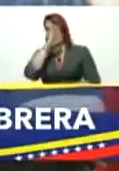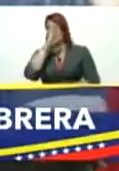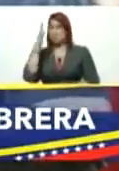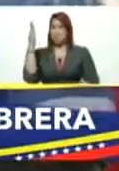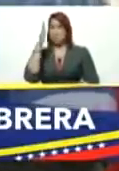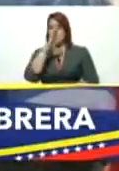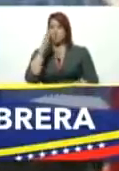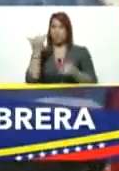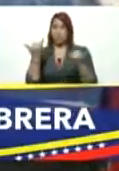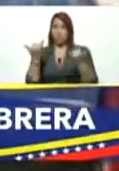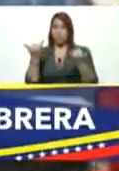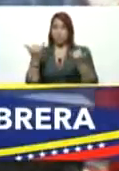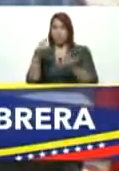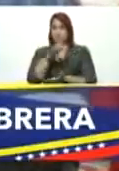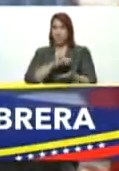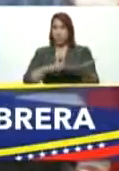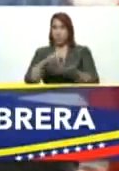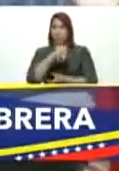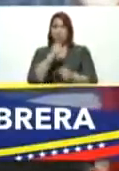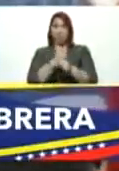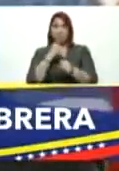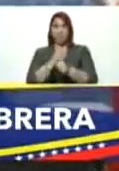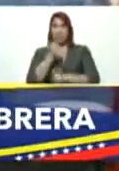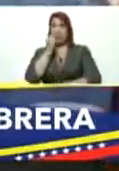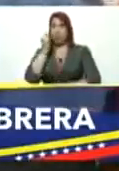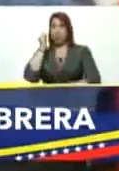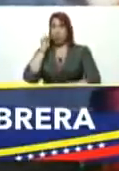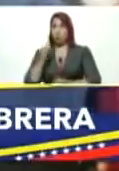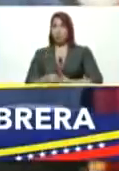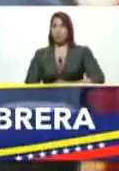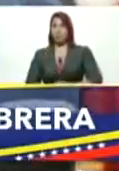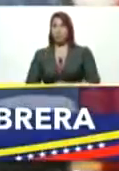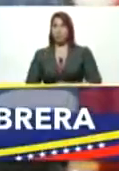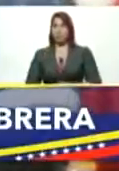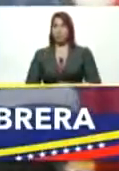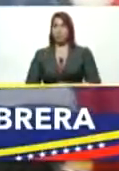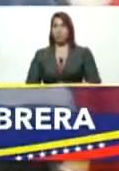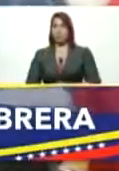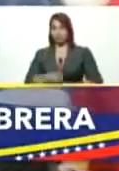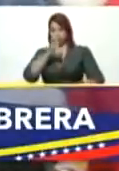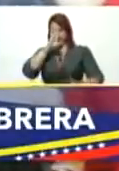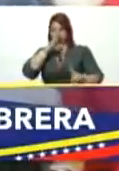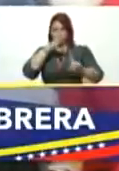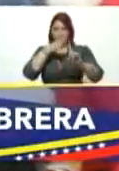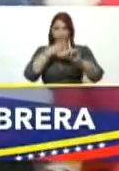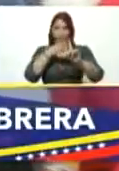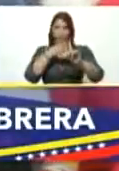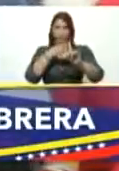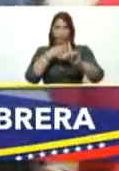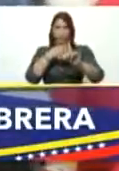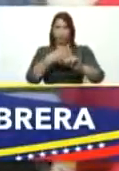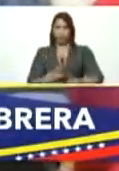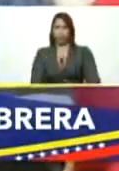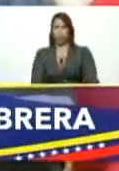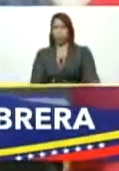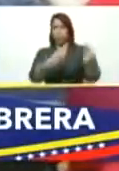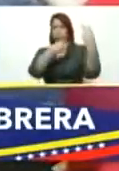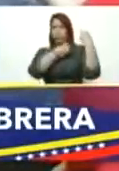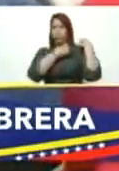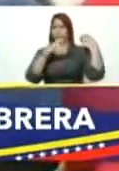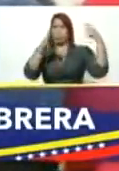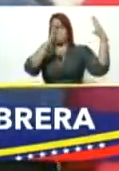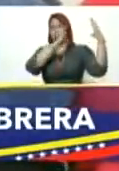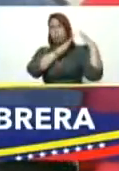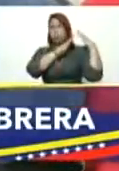la actual crisis los trabajadores y trabajadoras hemos llevado sobre nuestros hombros la carga